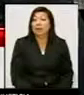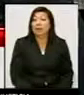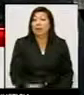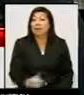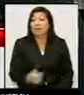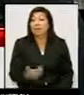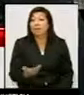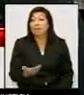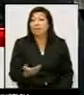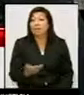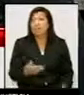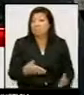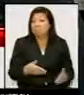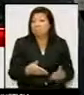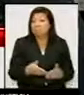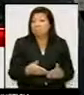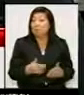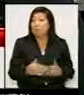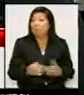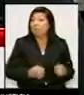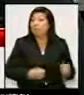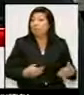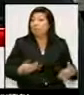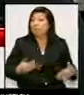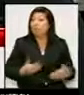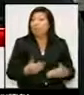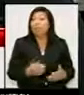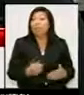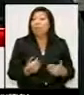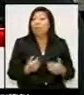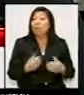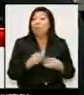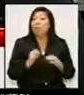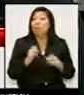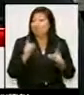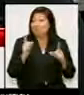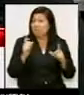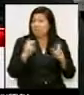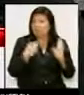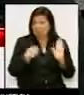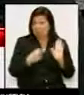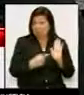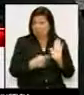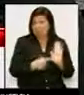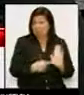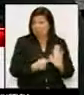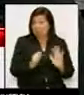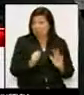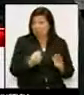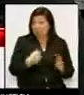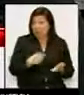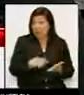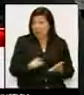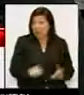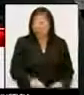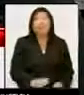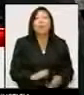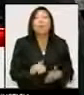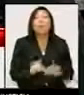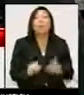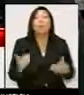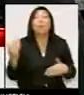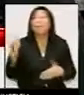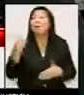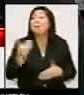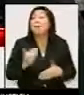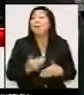donde hay piquetes que bloquean las carreteras, y los tenemos con fotografías que podemos también transmitírselas, que están todos ellos bloqueando